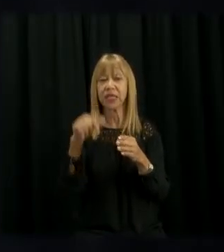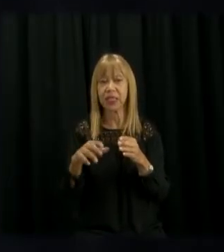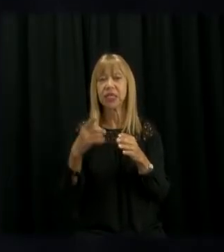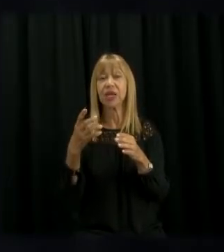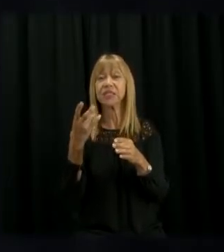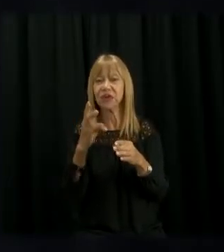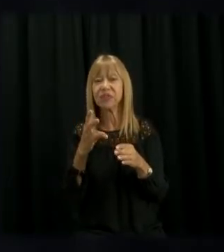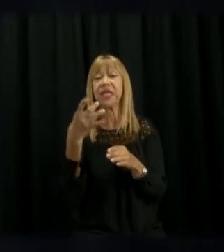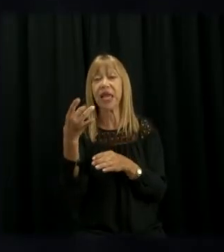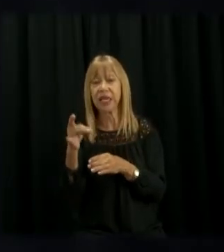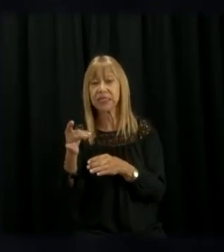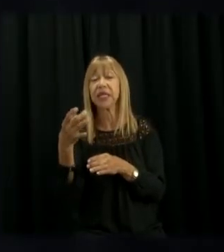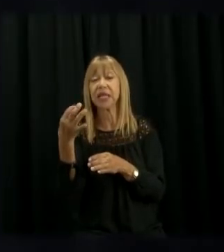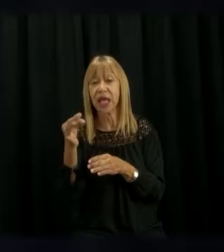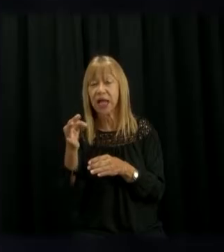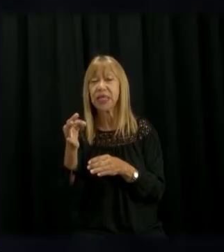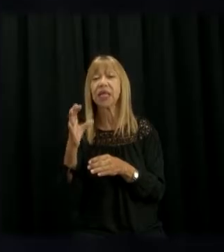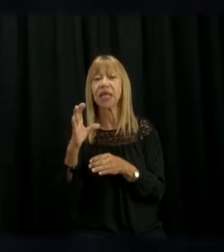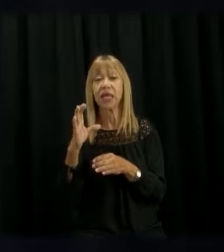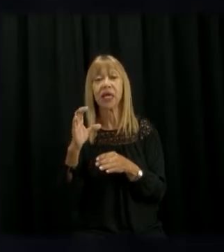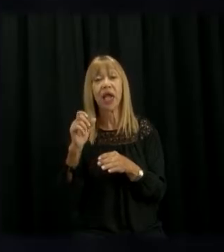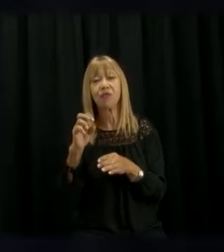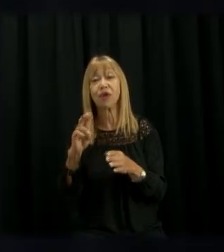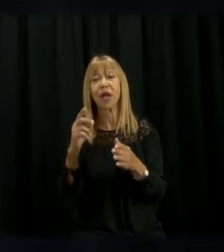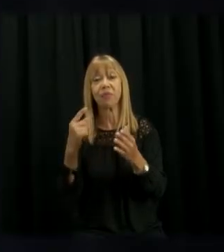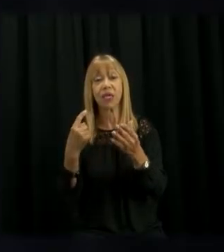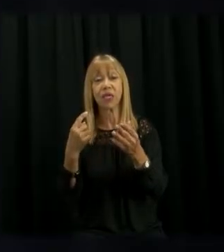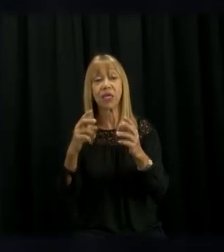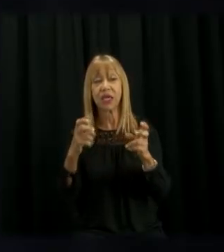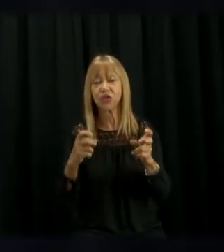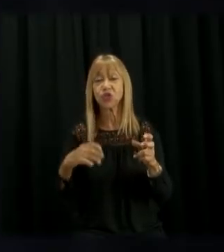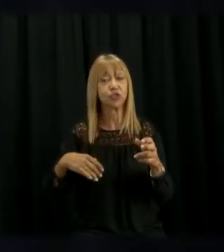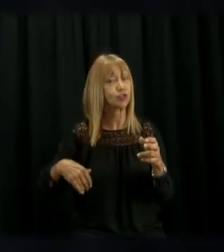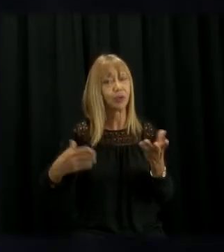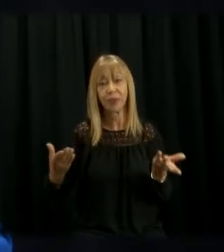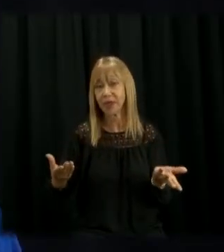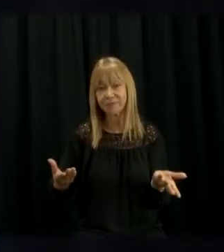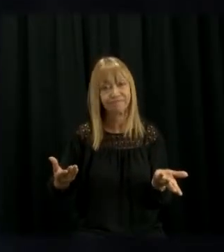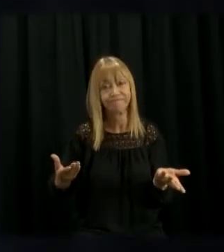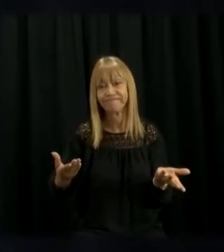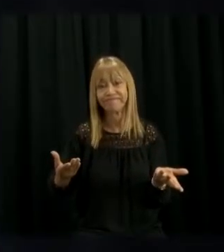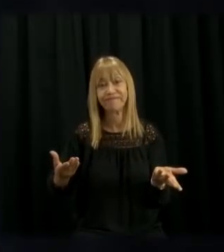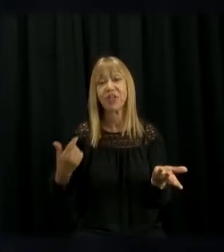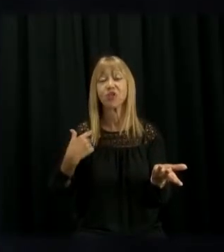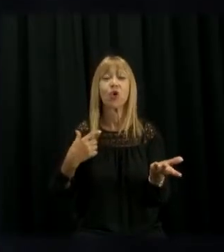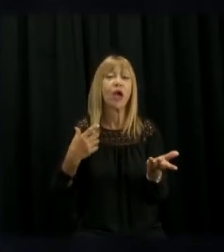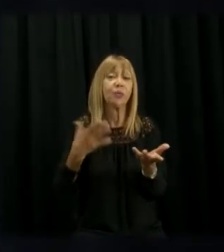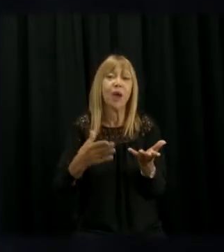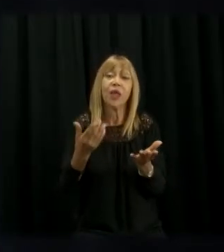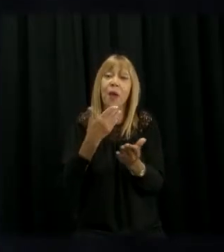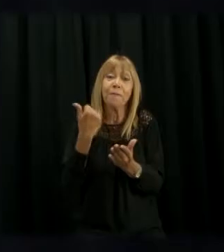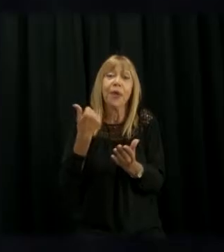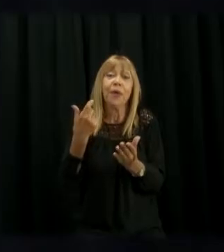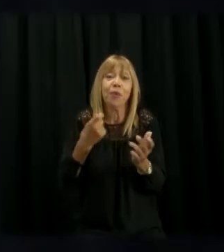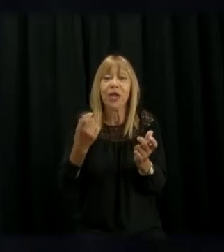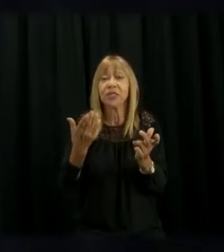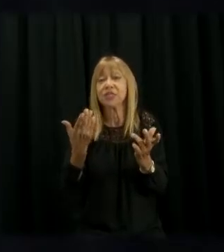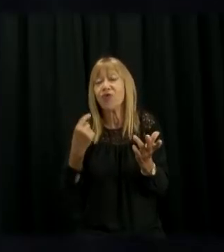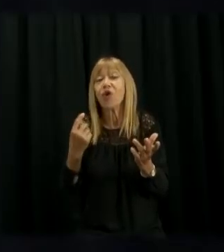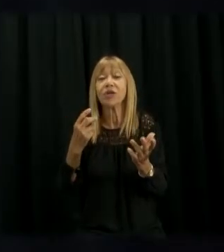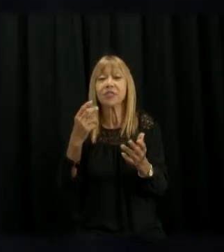terminaron. Los años fiscales 17, 18 y 19 todavía no se han sometido, a pesar